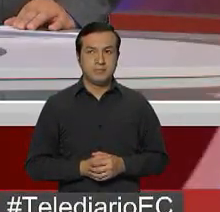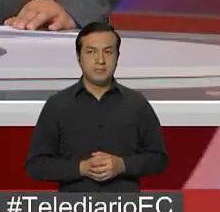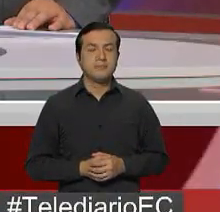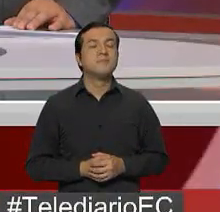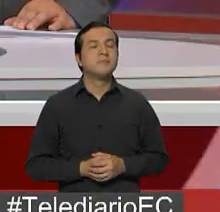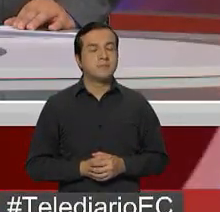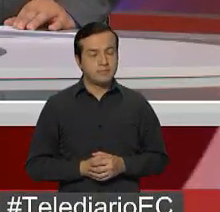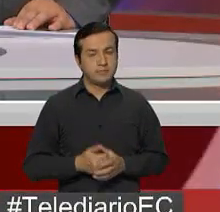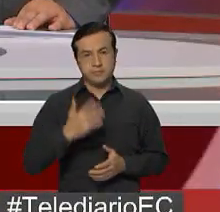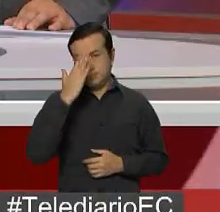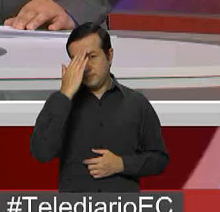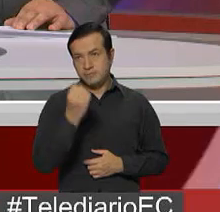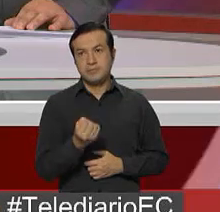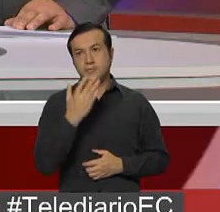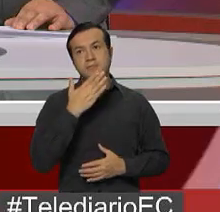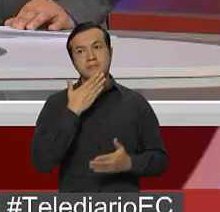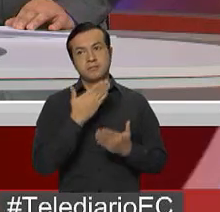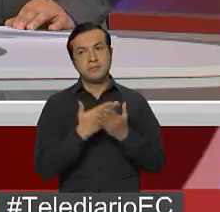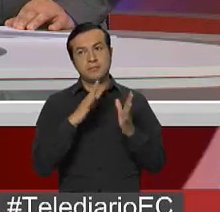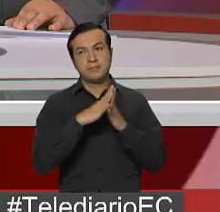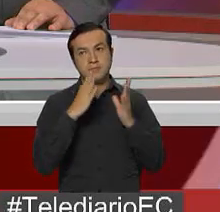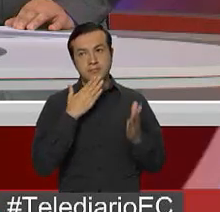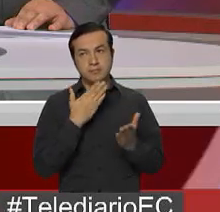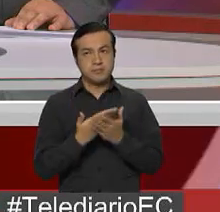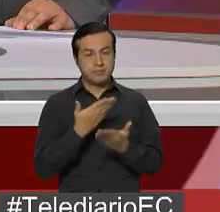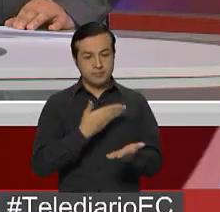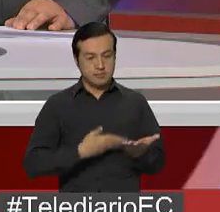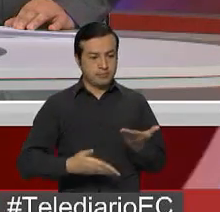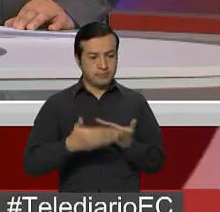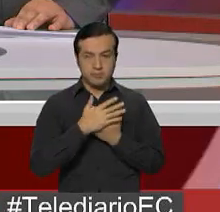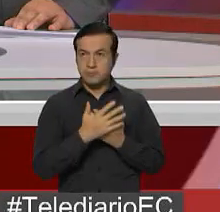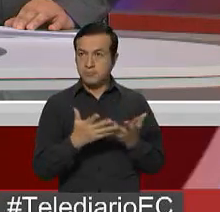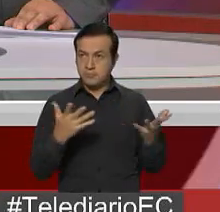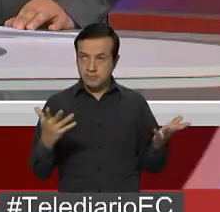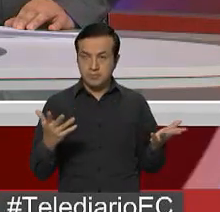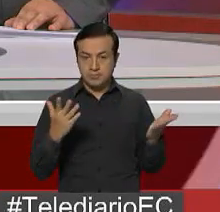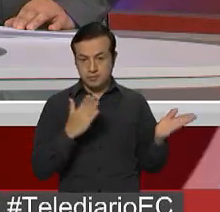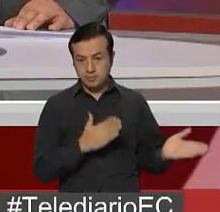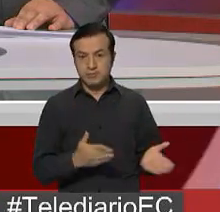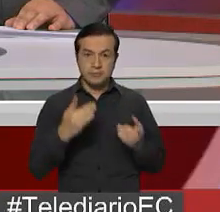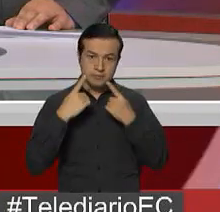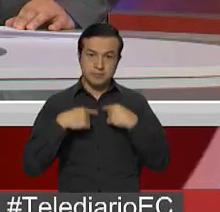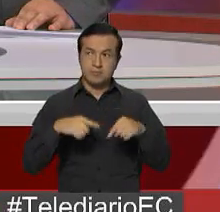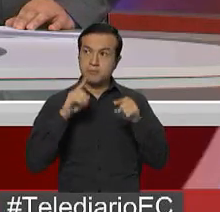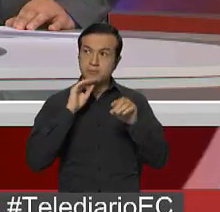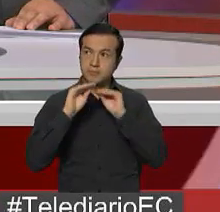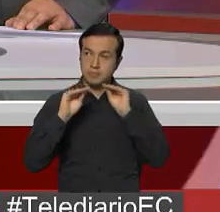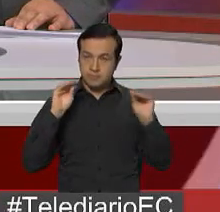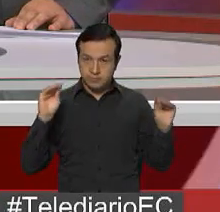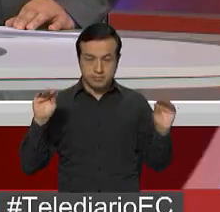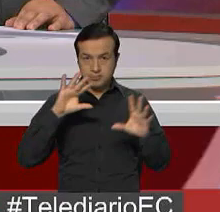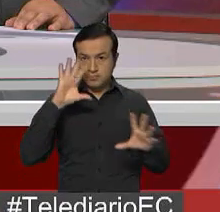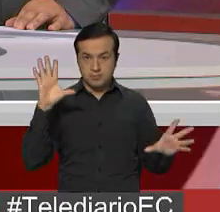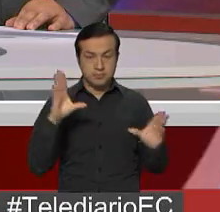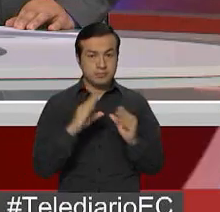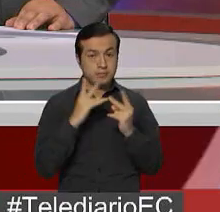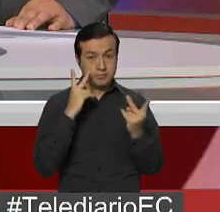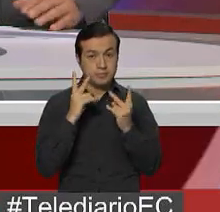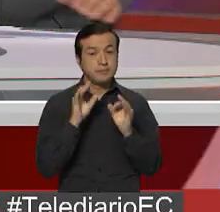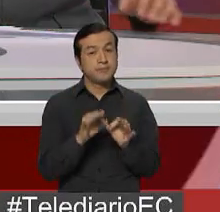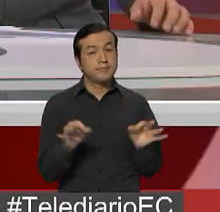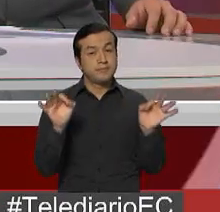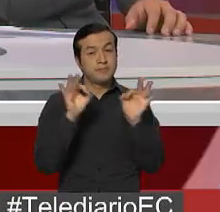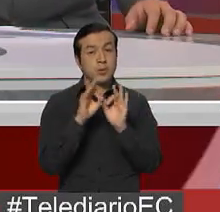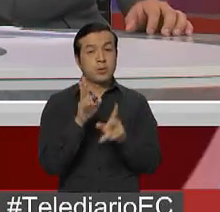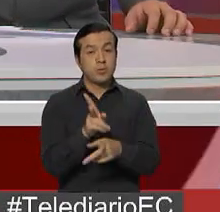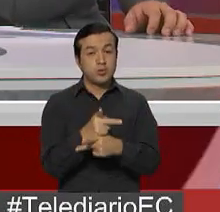origen muy buenos días muchísimas gracias por este espacio como se ha mencionado en los reportajes que acabamos de ver todos es fundamental que el sector